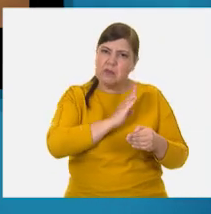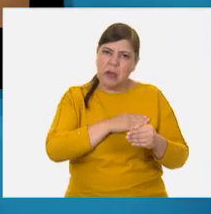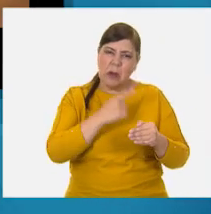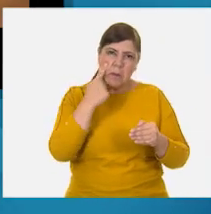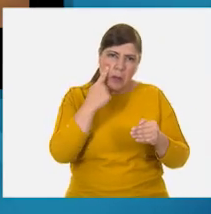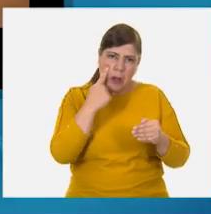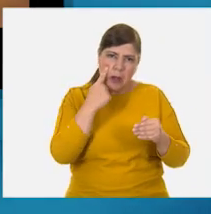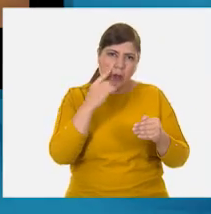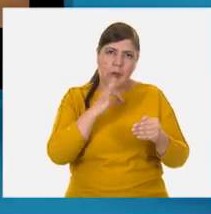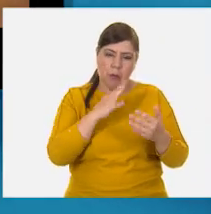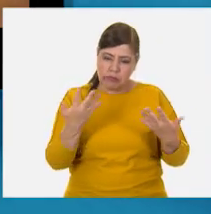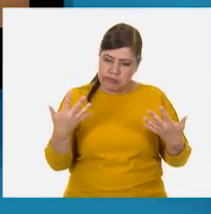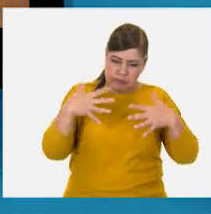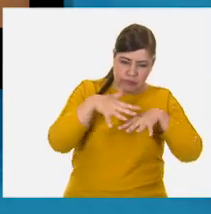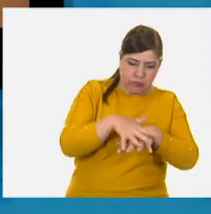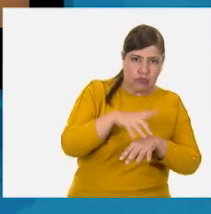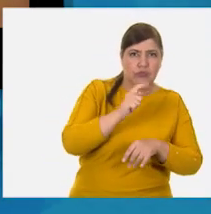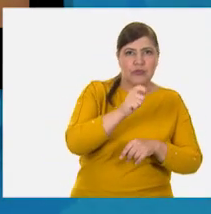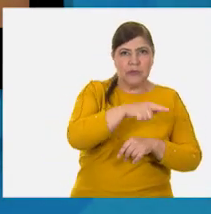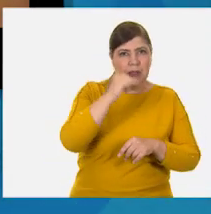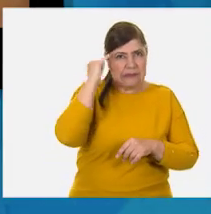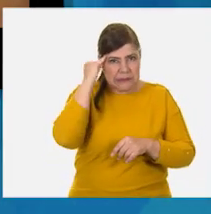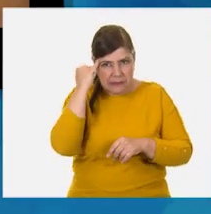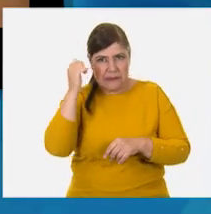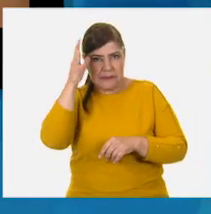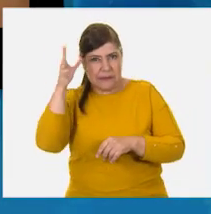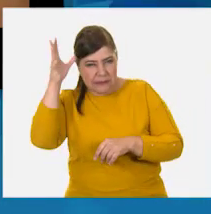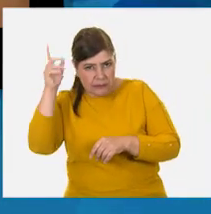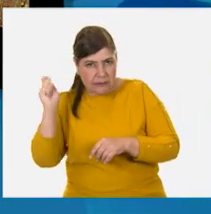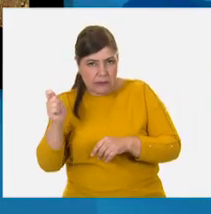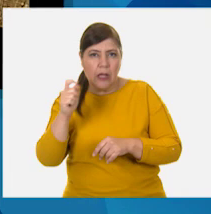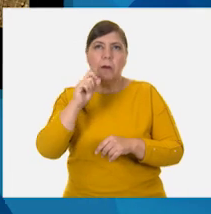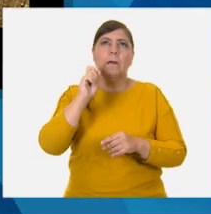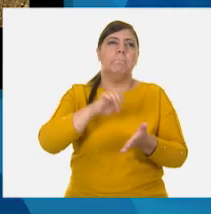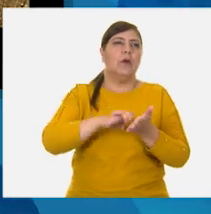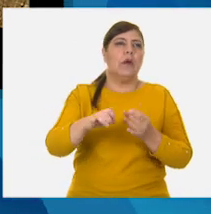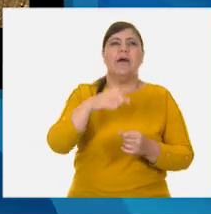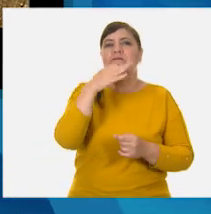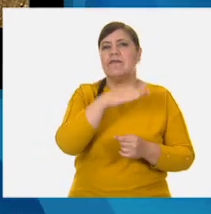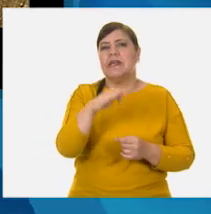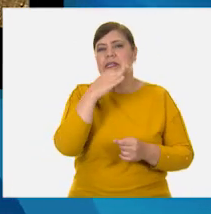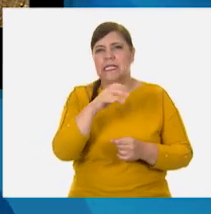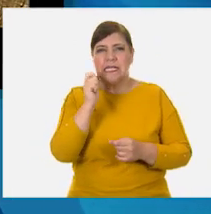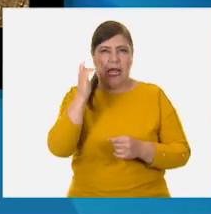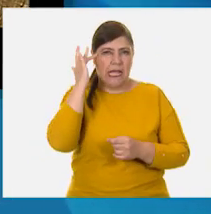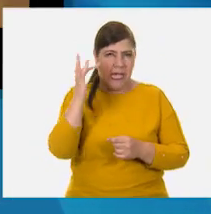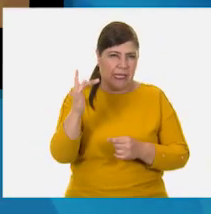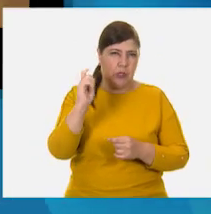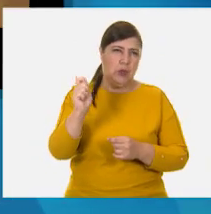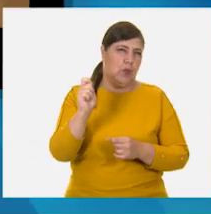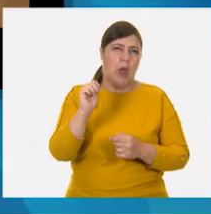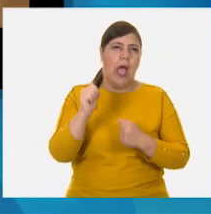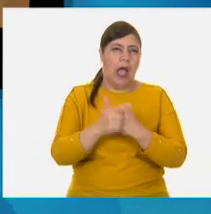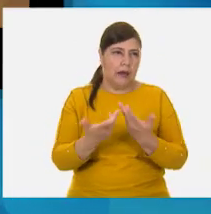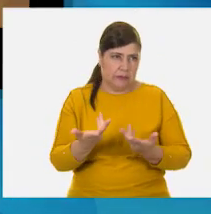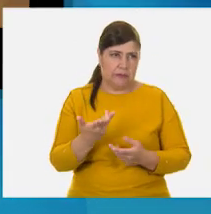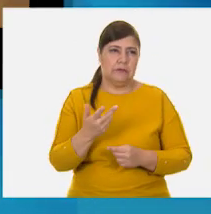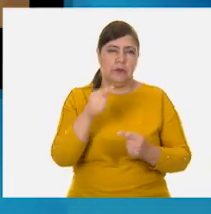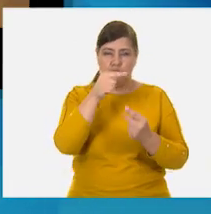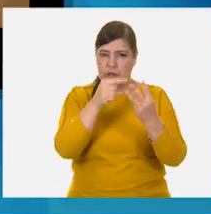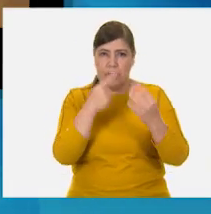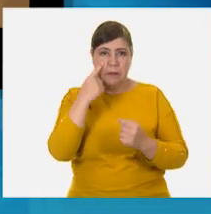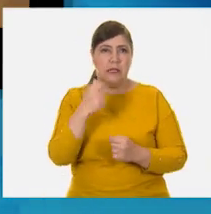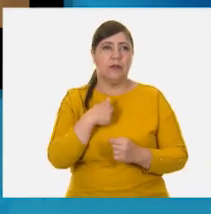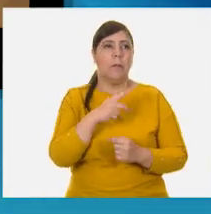con el mundo occidental. Por ejemplo, las fiestas del Santo Patrono, en concreto en un pueblo que yo conozco más o menos